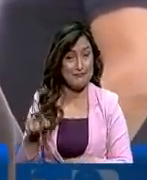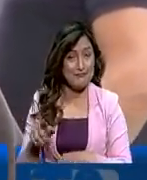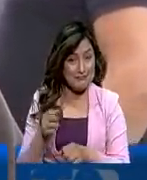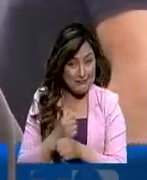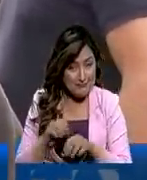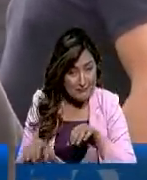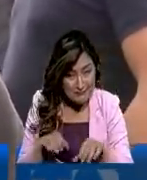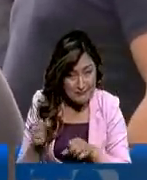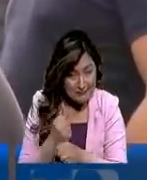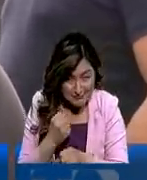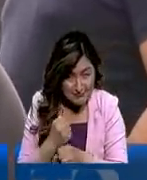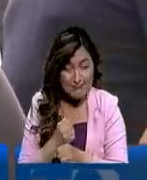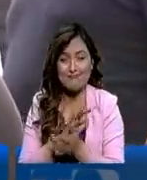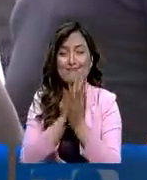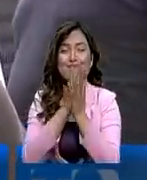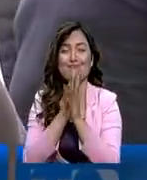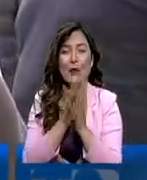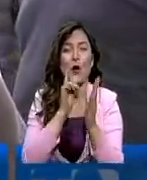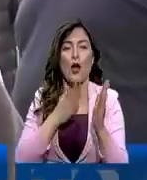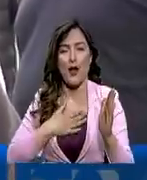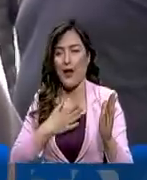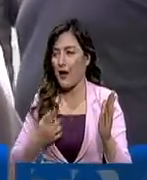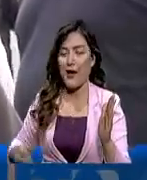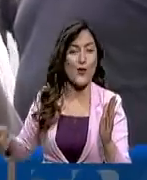pero prácticamente no hemos tenido